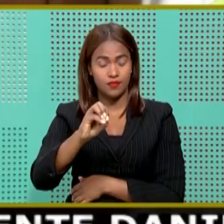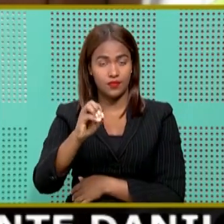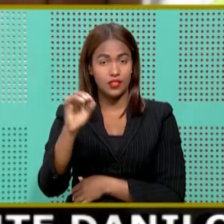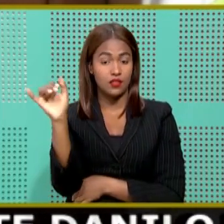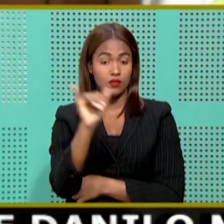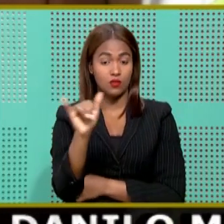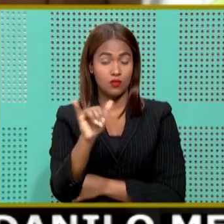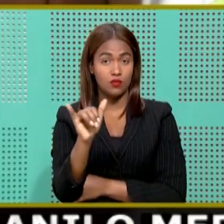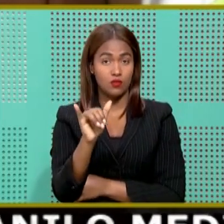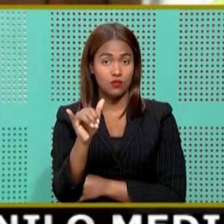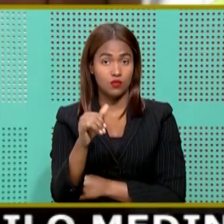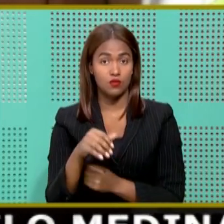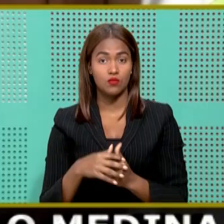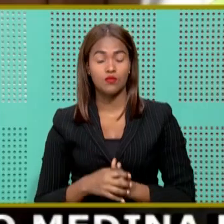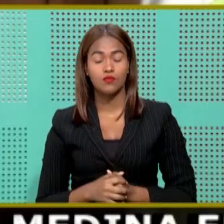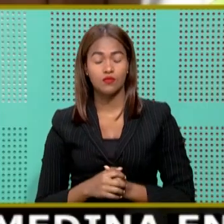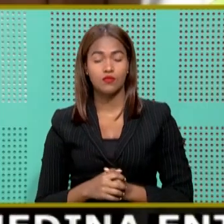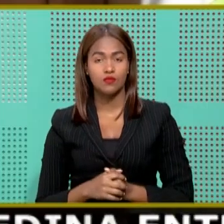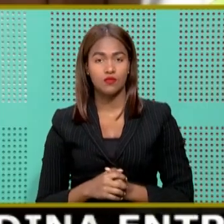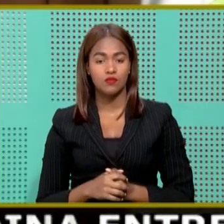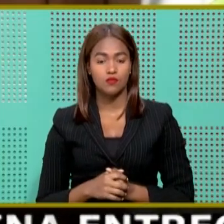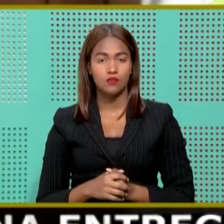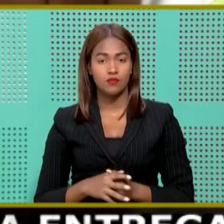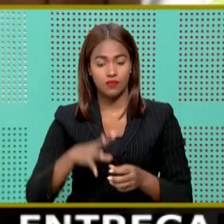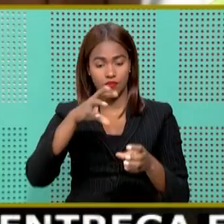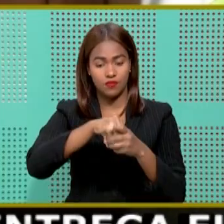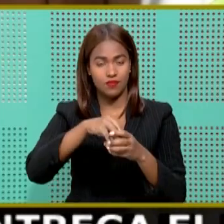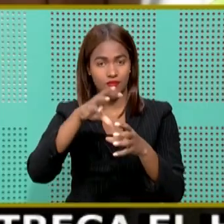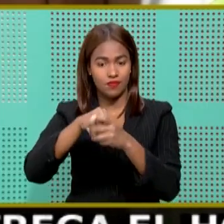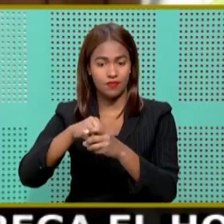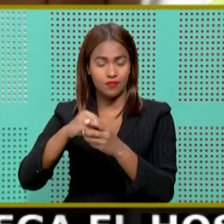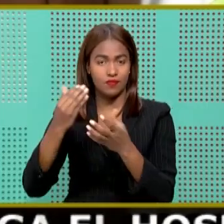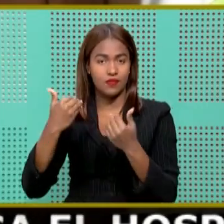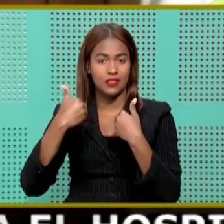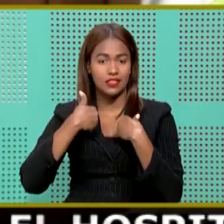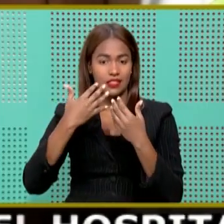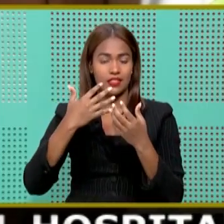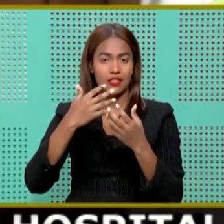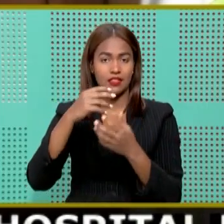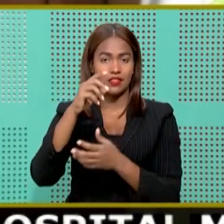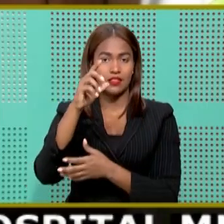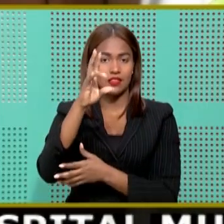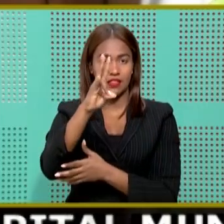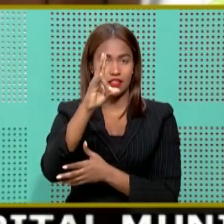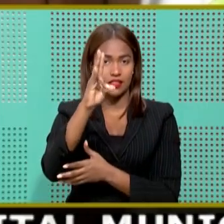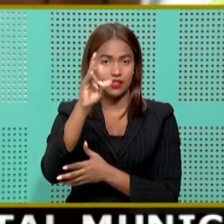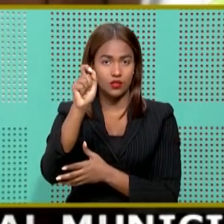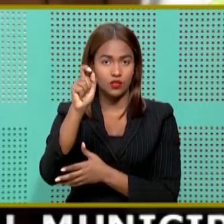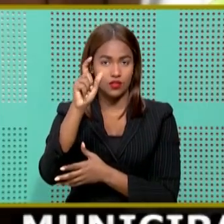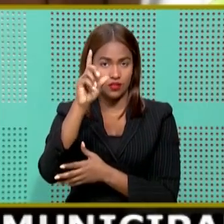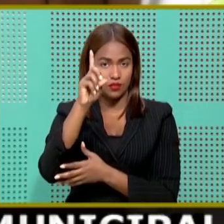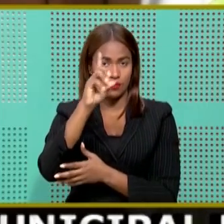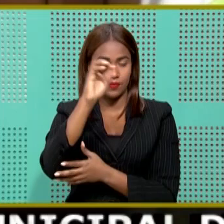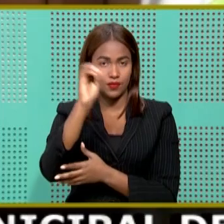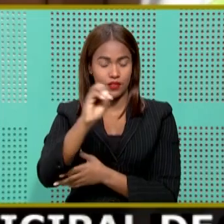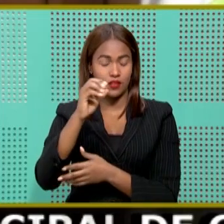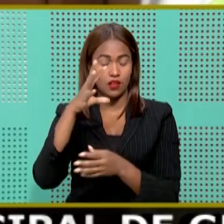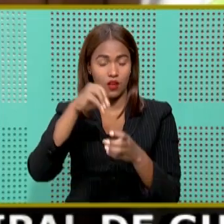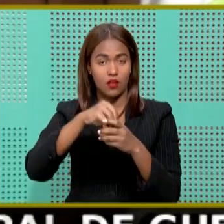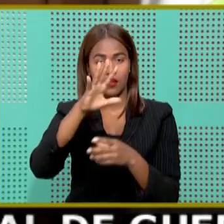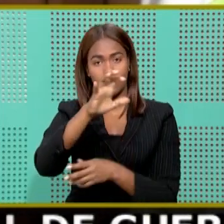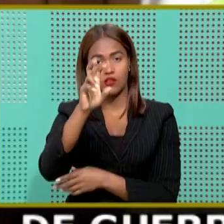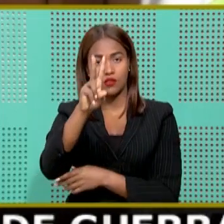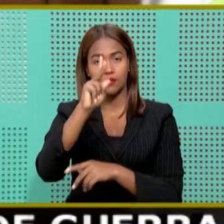y la ocupación en UCI es de 71%, con 502